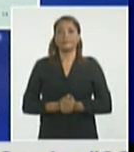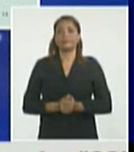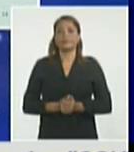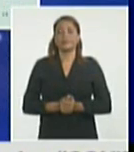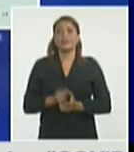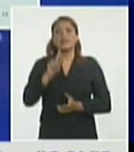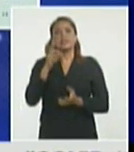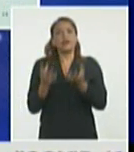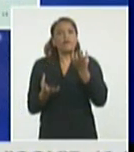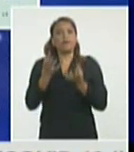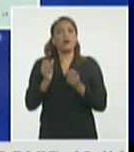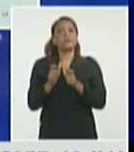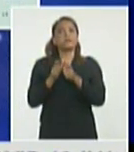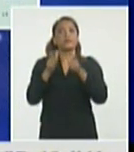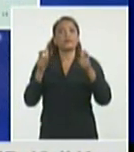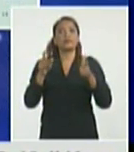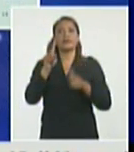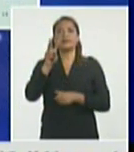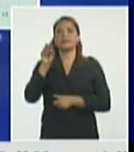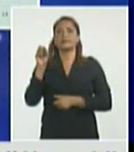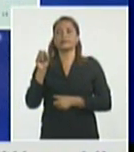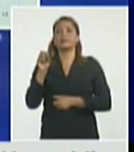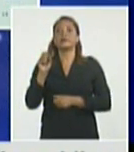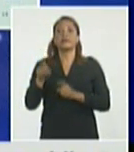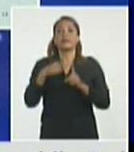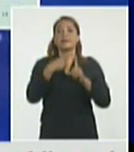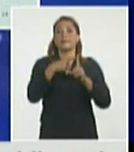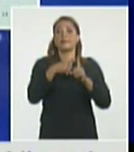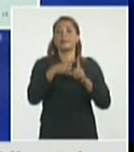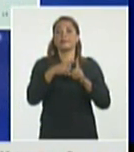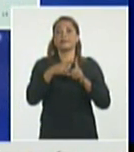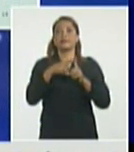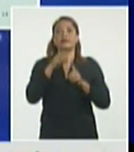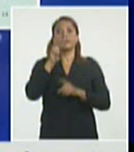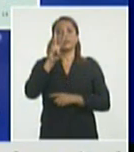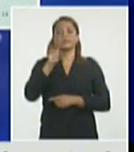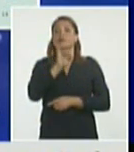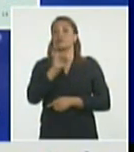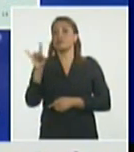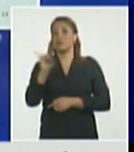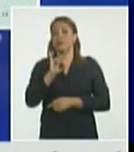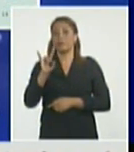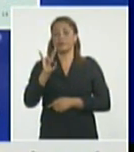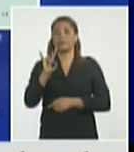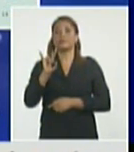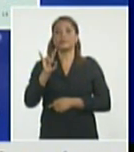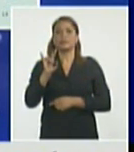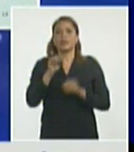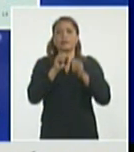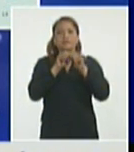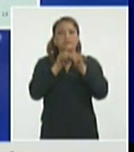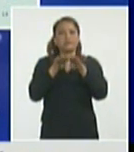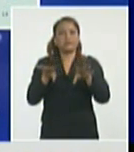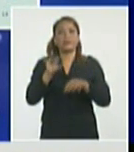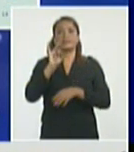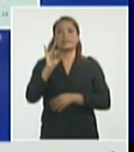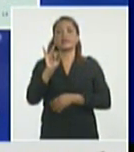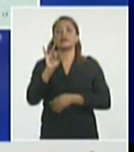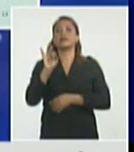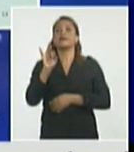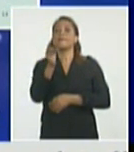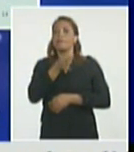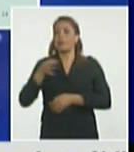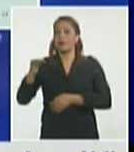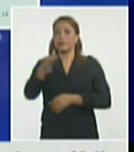Cienfuegos incrementa, 120 casos más, 399, un tanto disperso en 7 de sus 8 municipios,